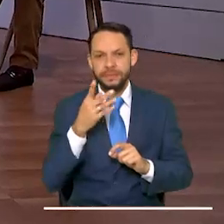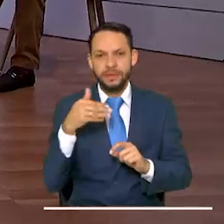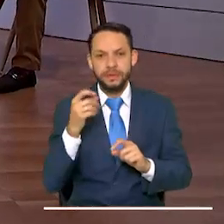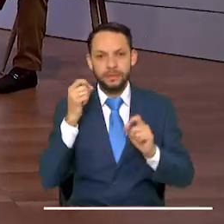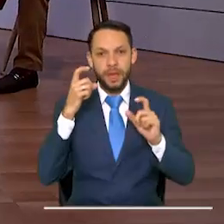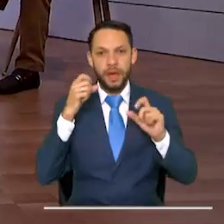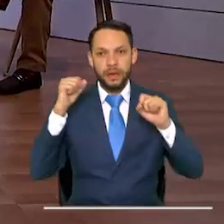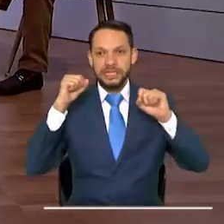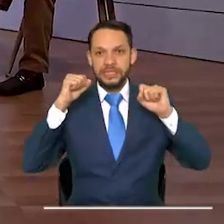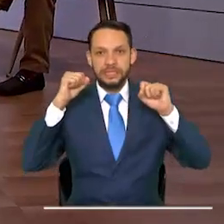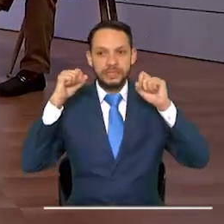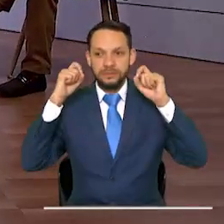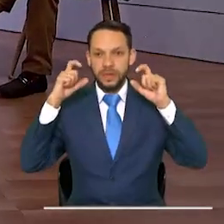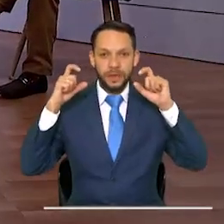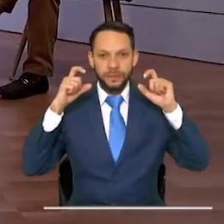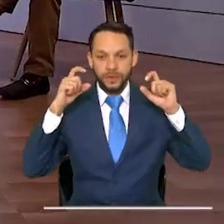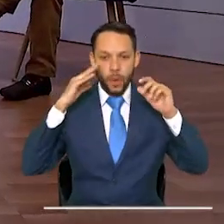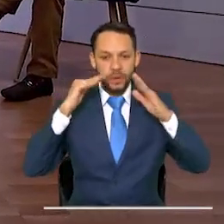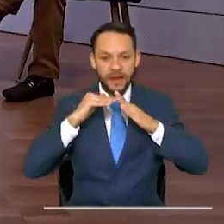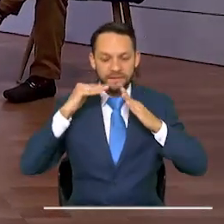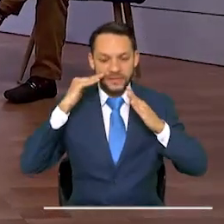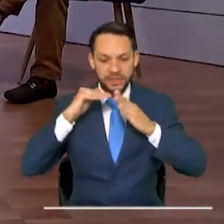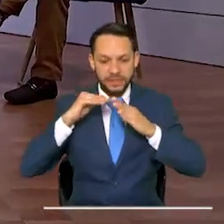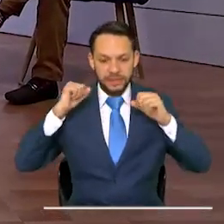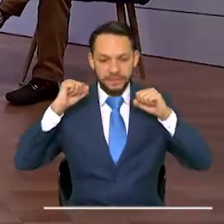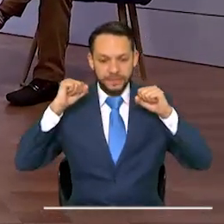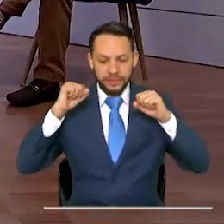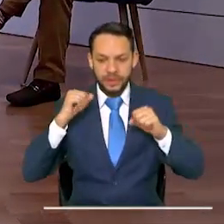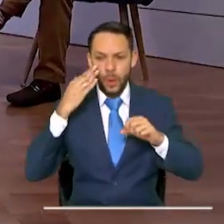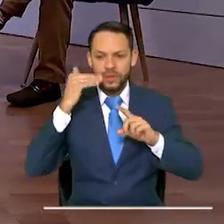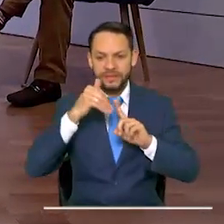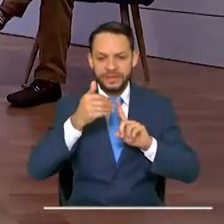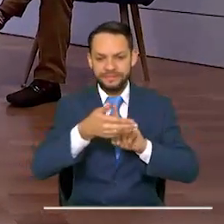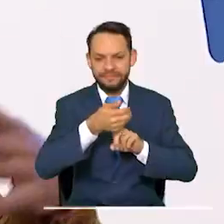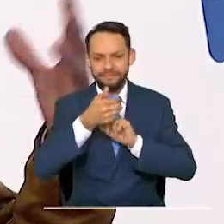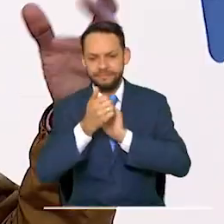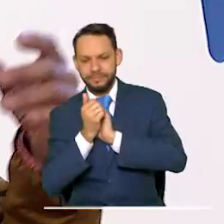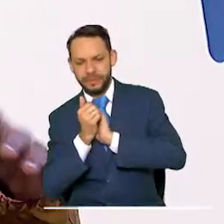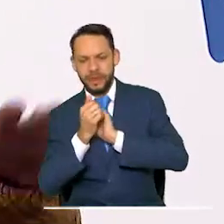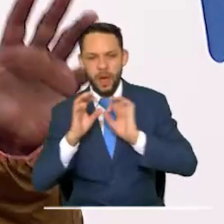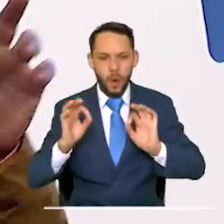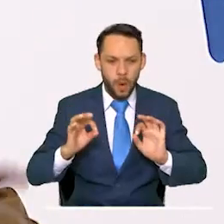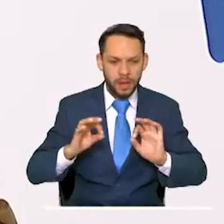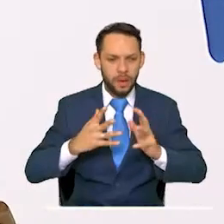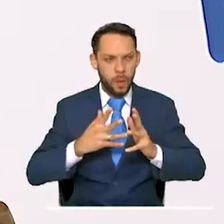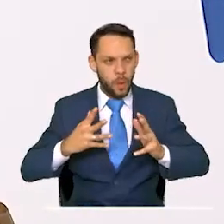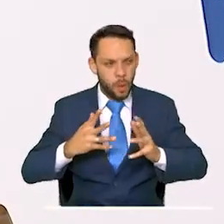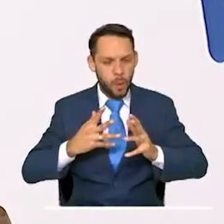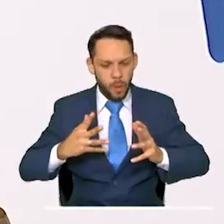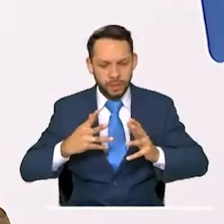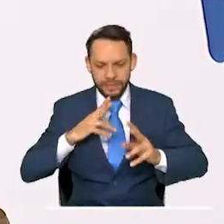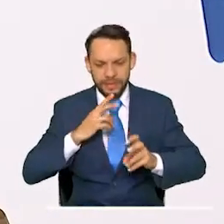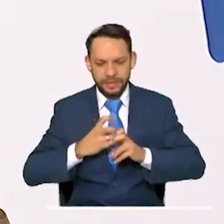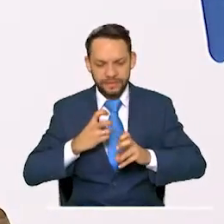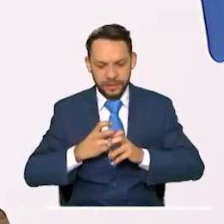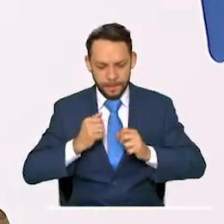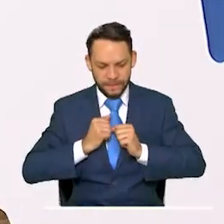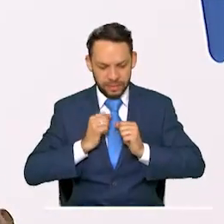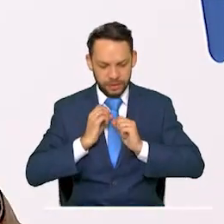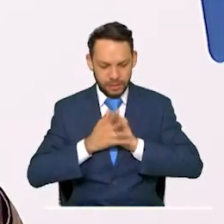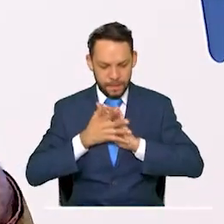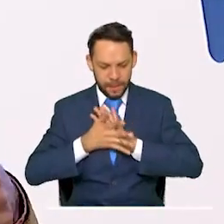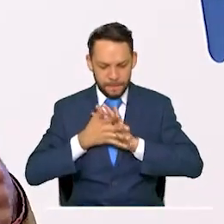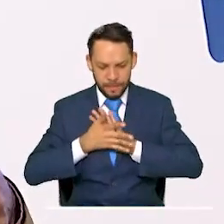y yo empecé la película, que me iban a secuestrar, que me iban a porrear, y me senté a tocar piano y